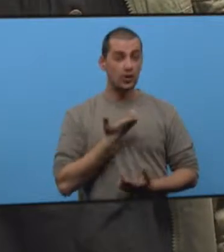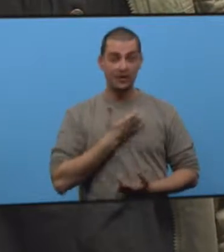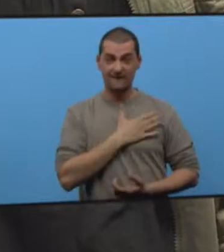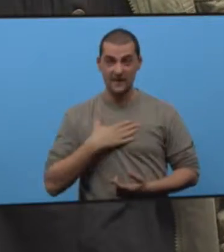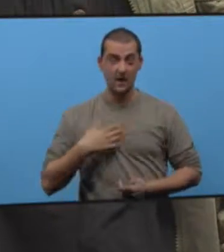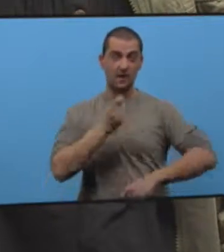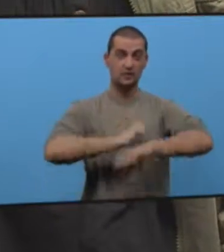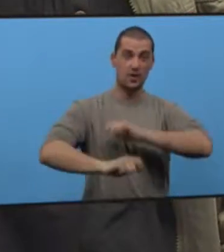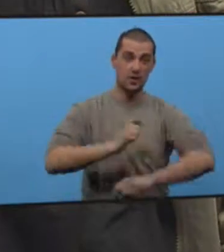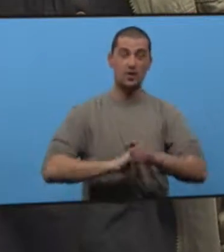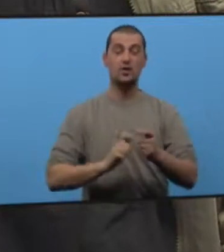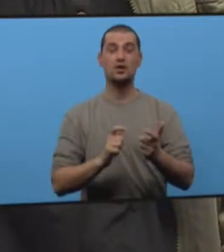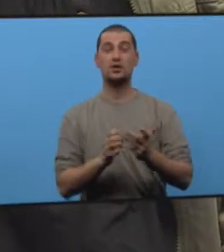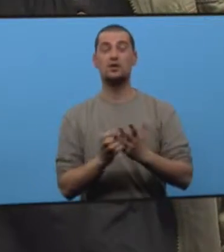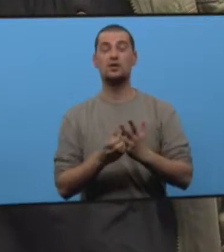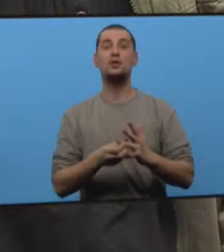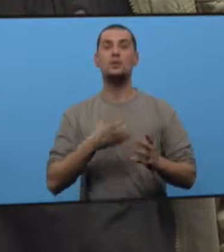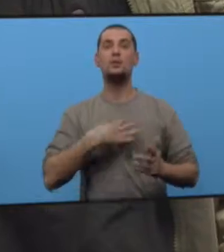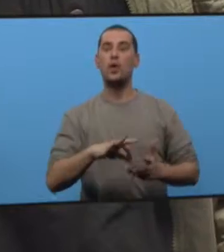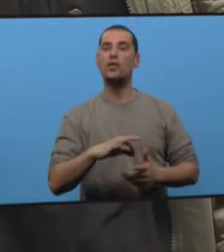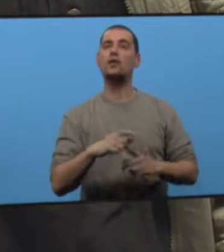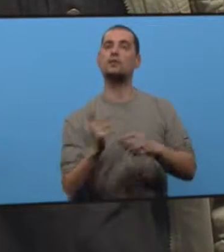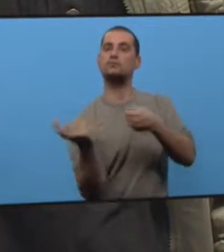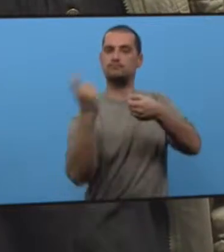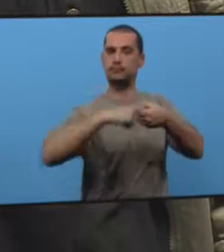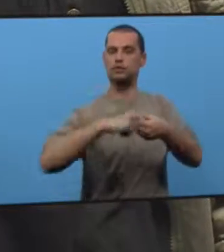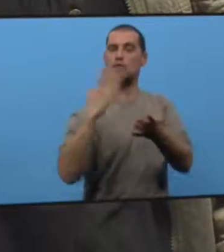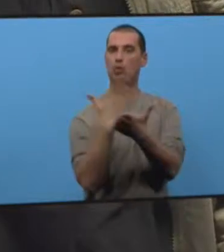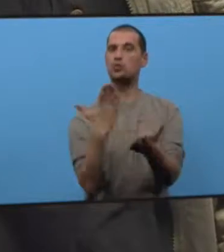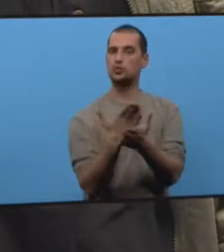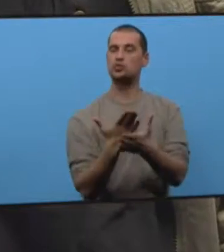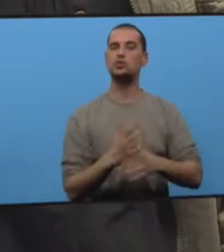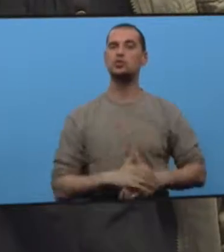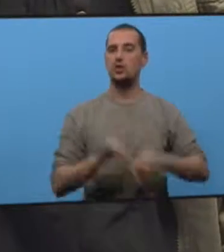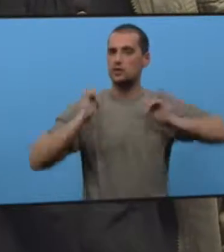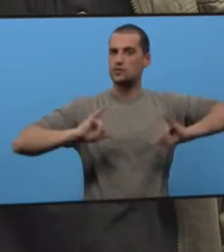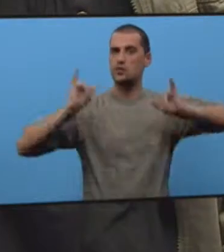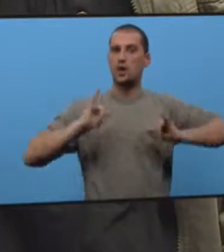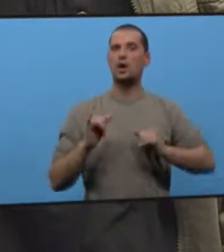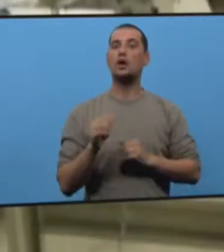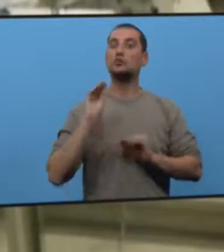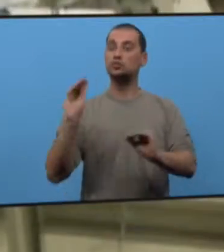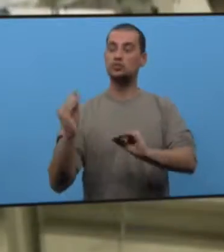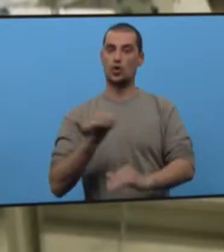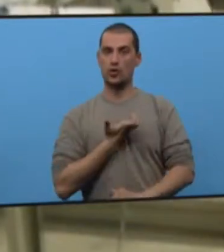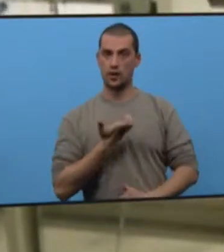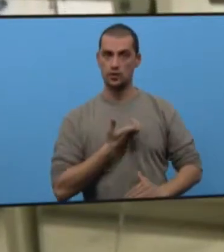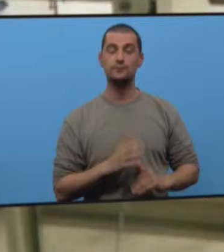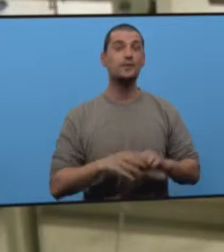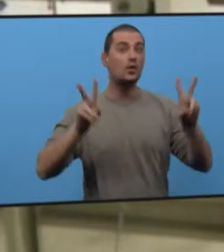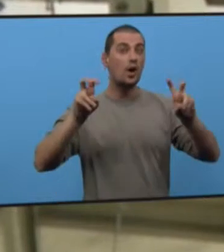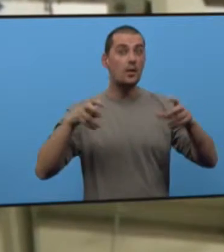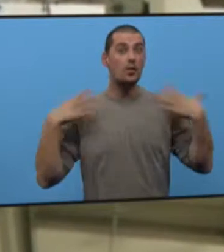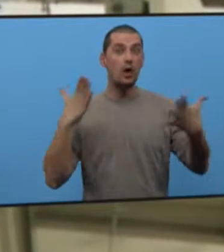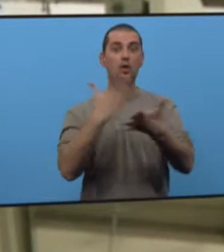das asociacións como por parte de concellos, teñan a posibilidad de disfrutar deses cursos nos seus concellos. Entre as novidades,